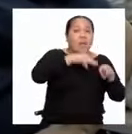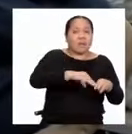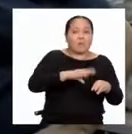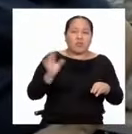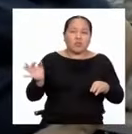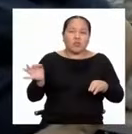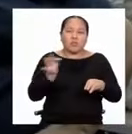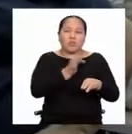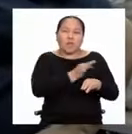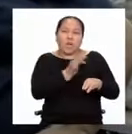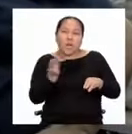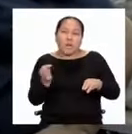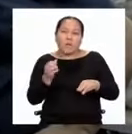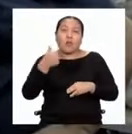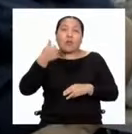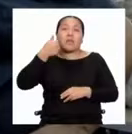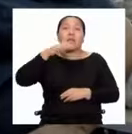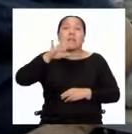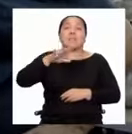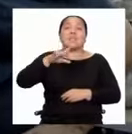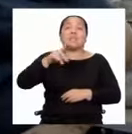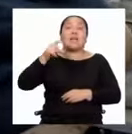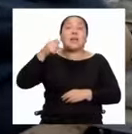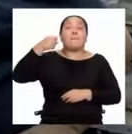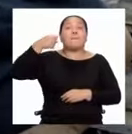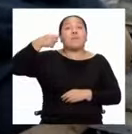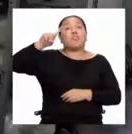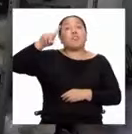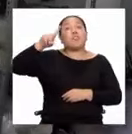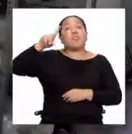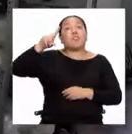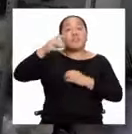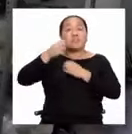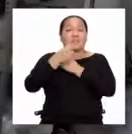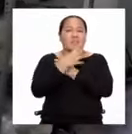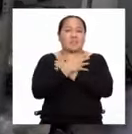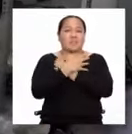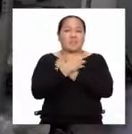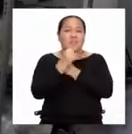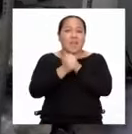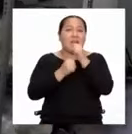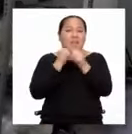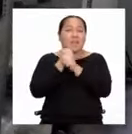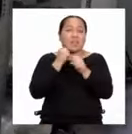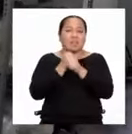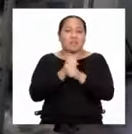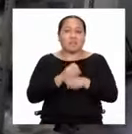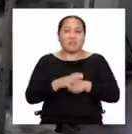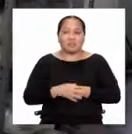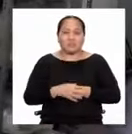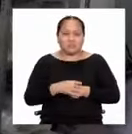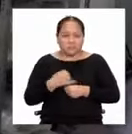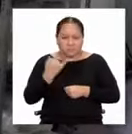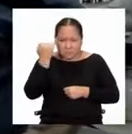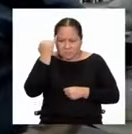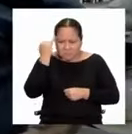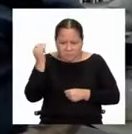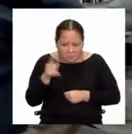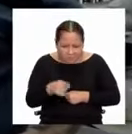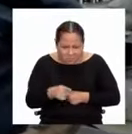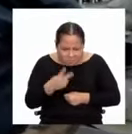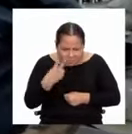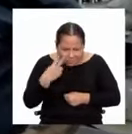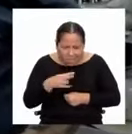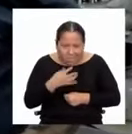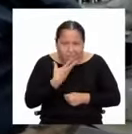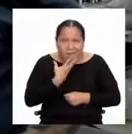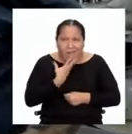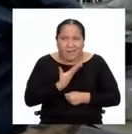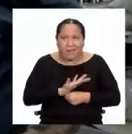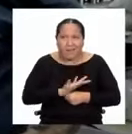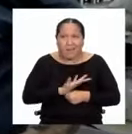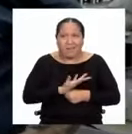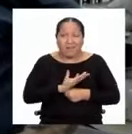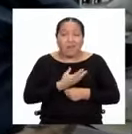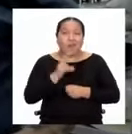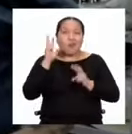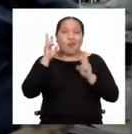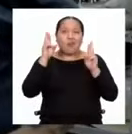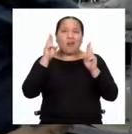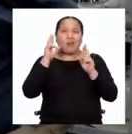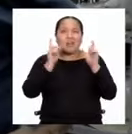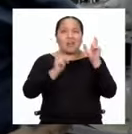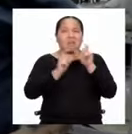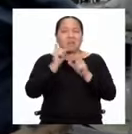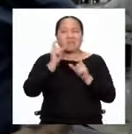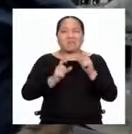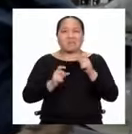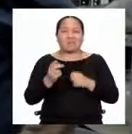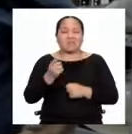porque me has dejado emocionado con huesos y es algo que nunca me imaginé que podría pasar y espero que la gente también esté tan emocionada